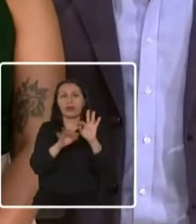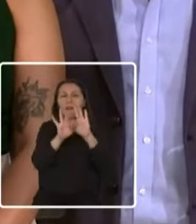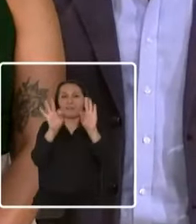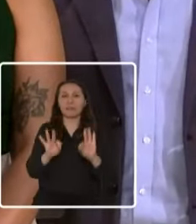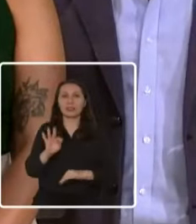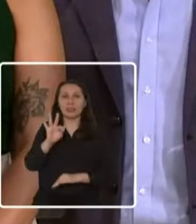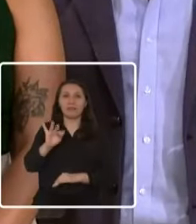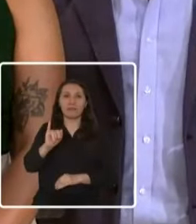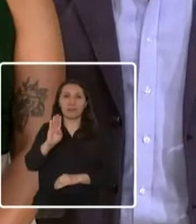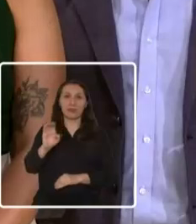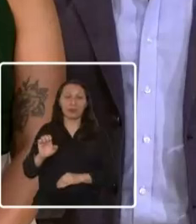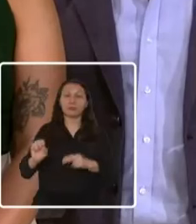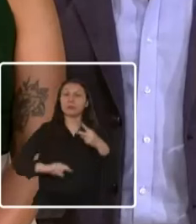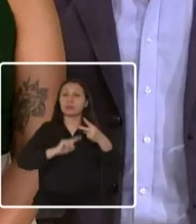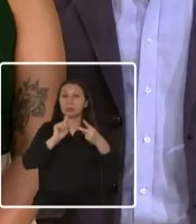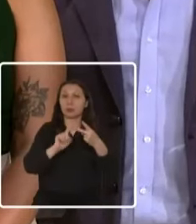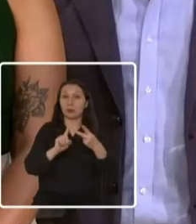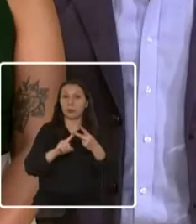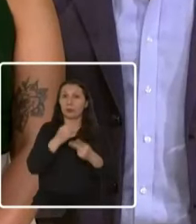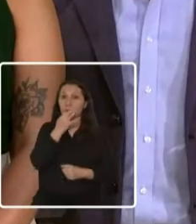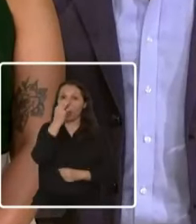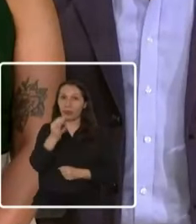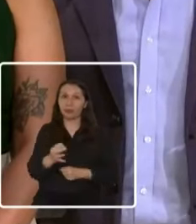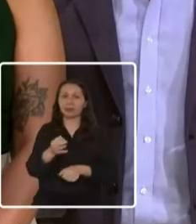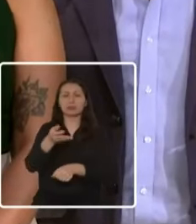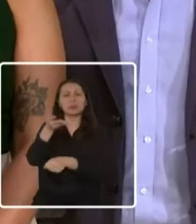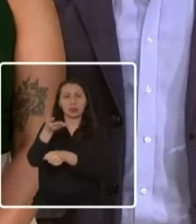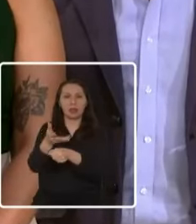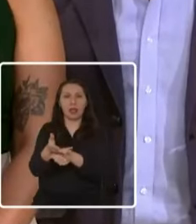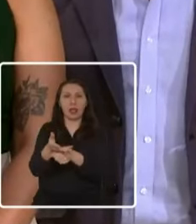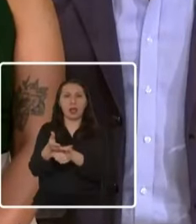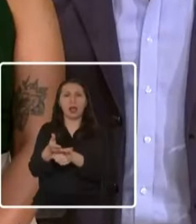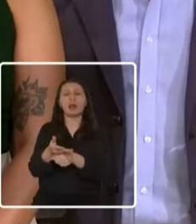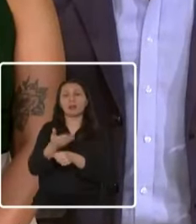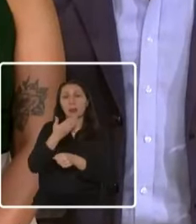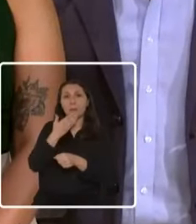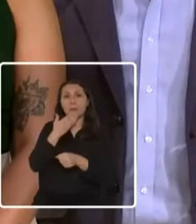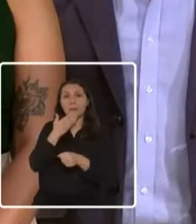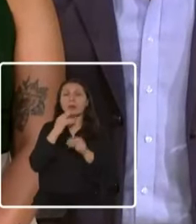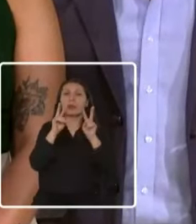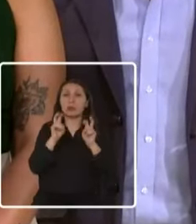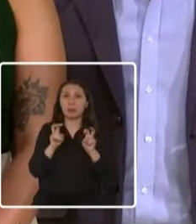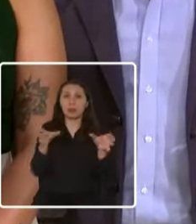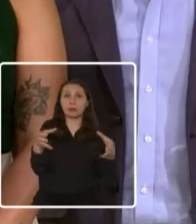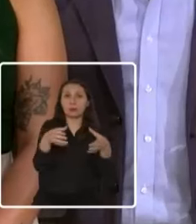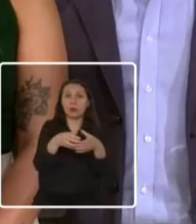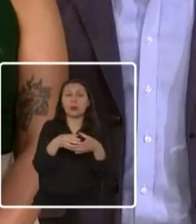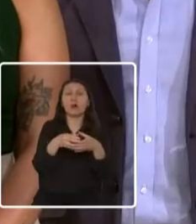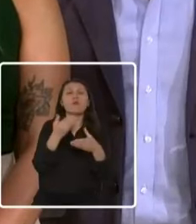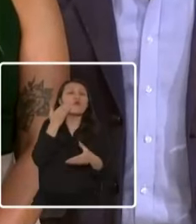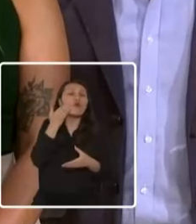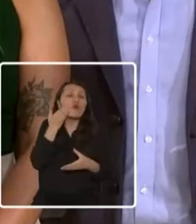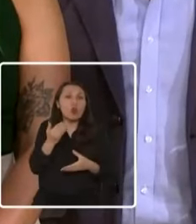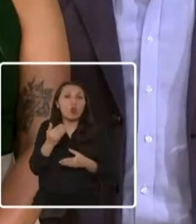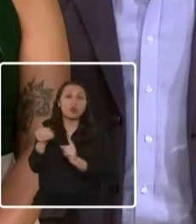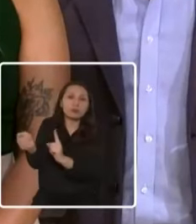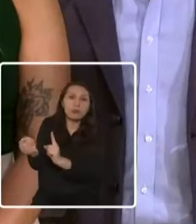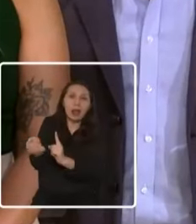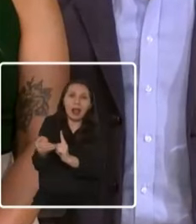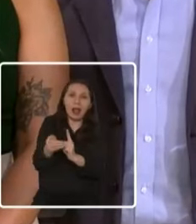lugar, quiero decir que hay considerado dentro de la cartera un bono de